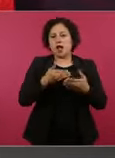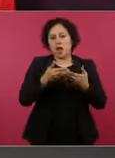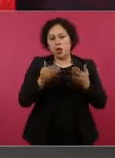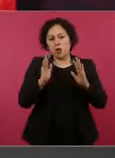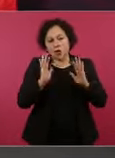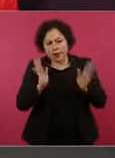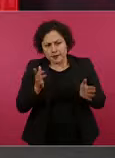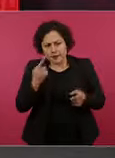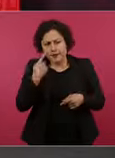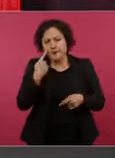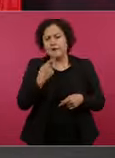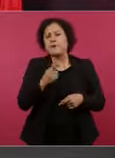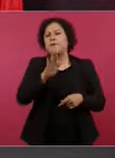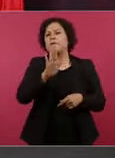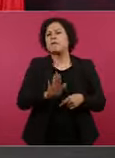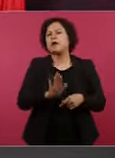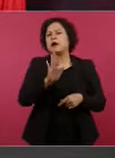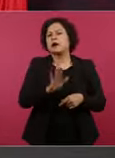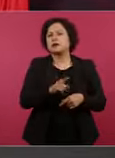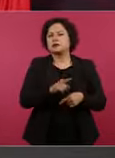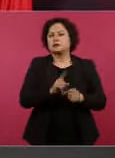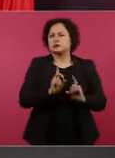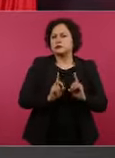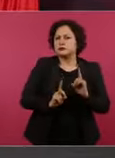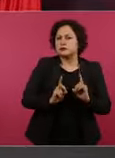responsables, pero se dejaron arrastrar